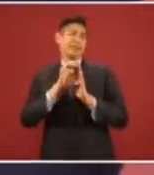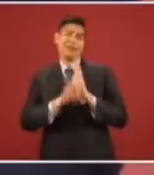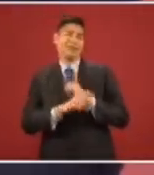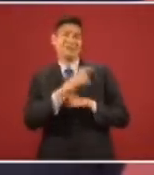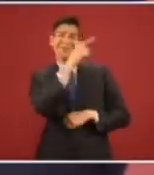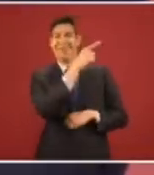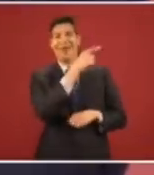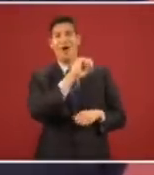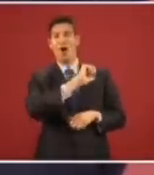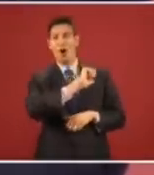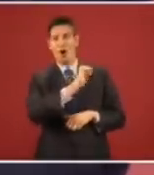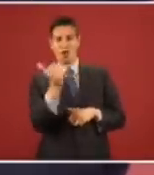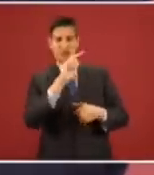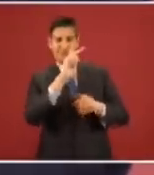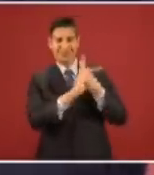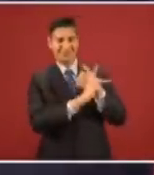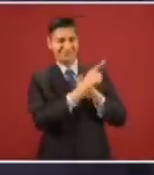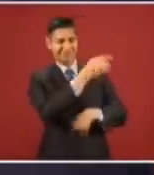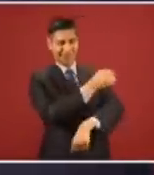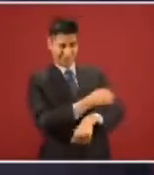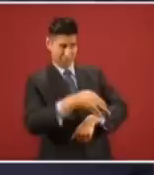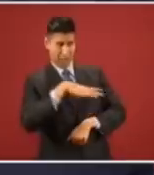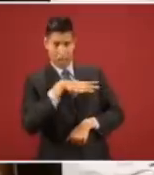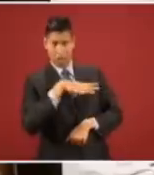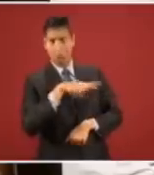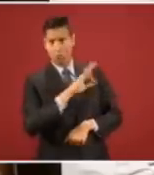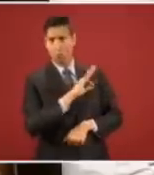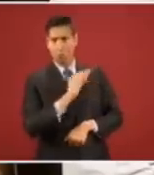familiares, los sueldos.